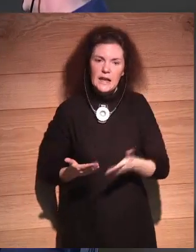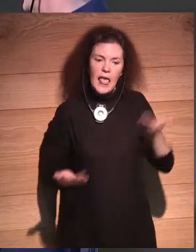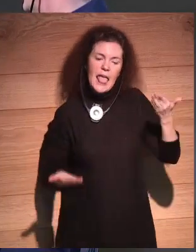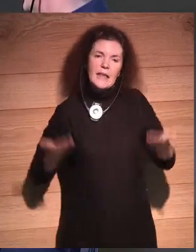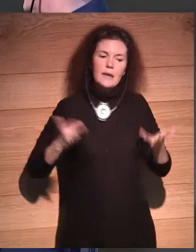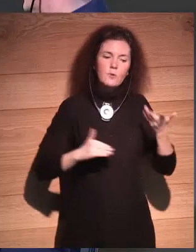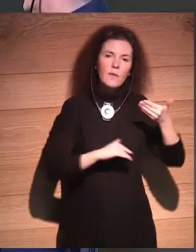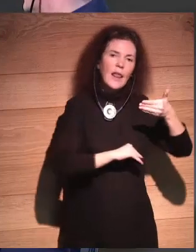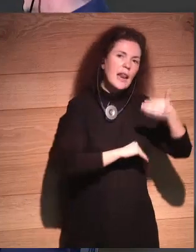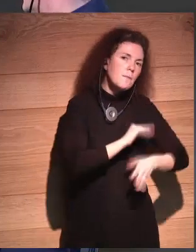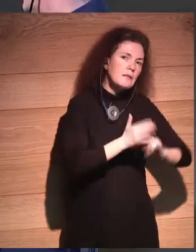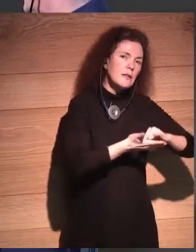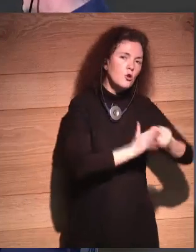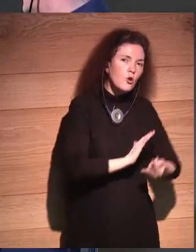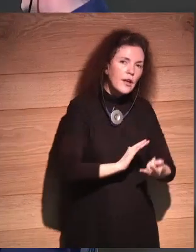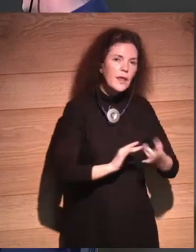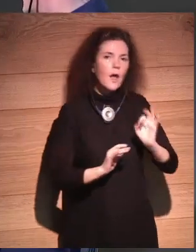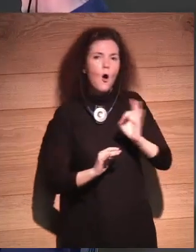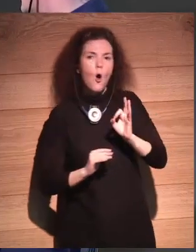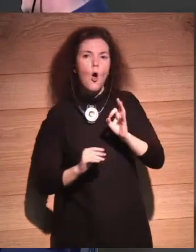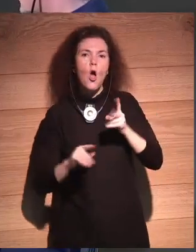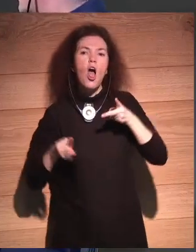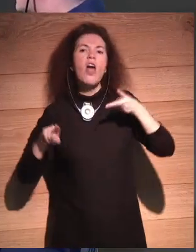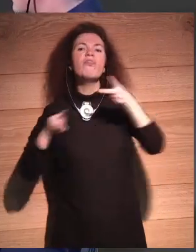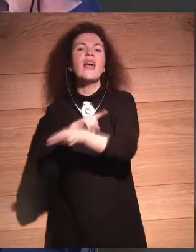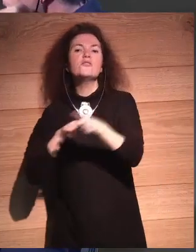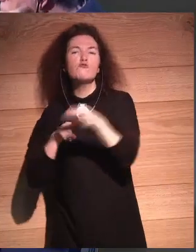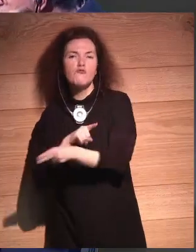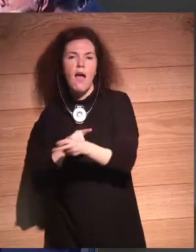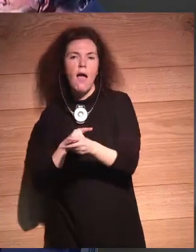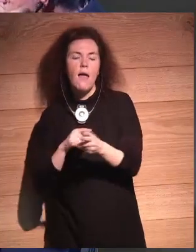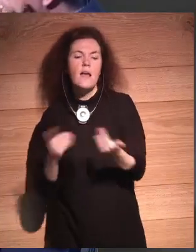el límite a la tecnología o lo que es la censura?